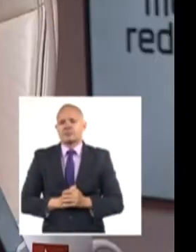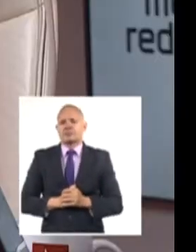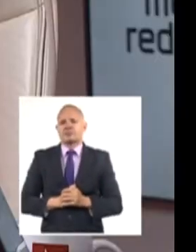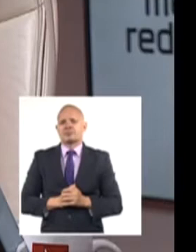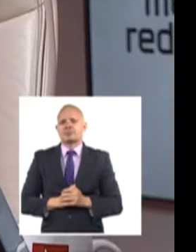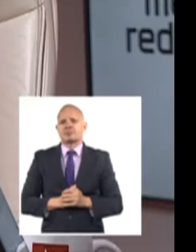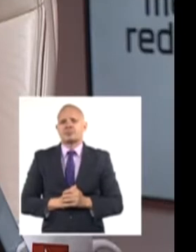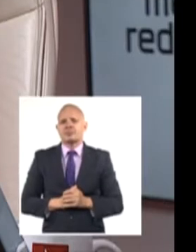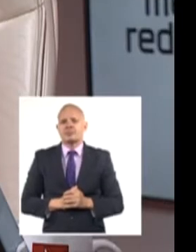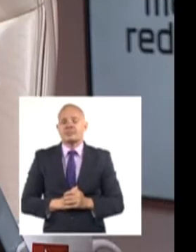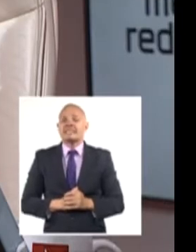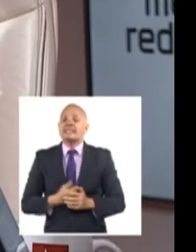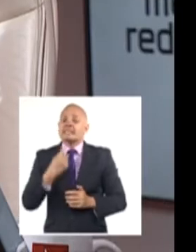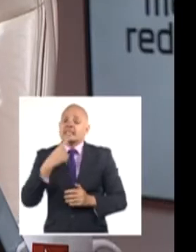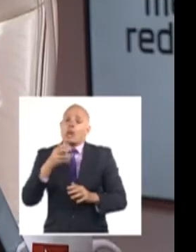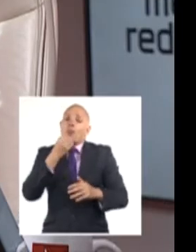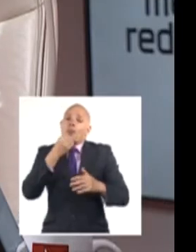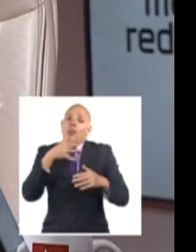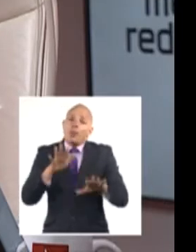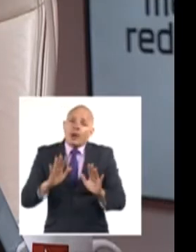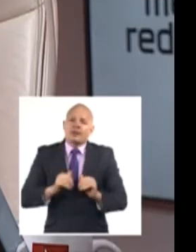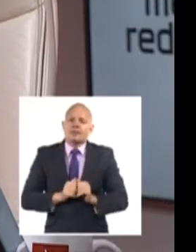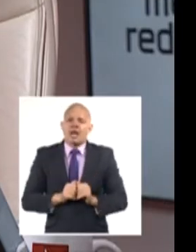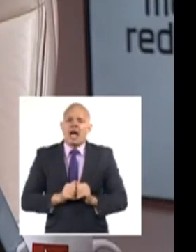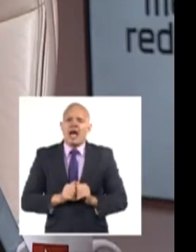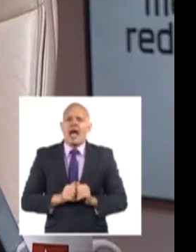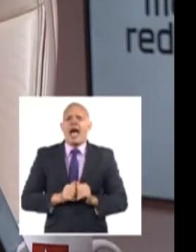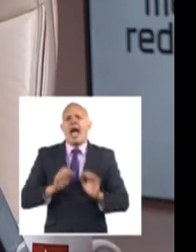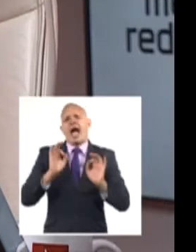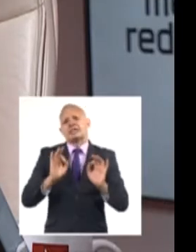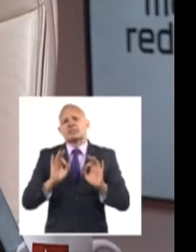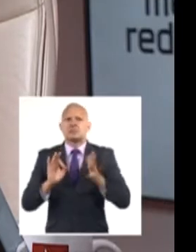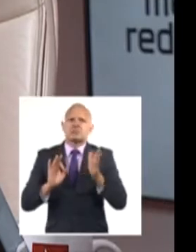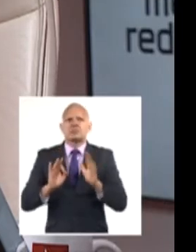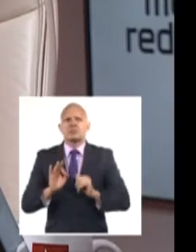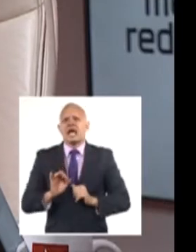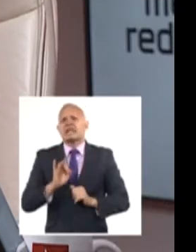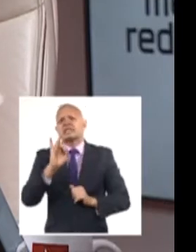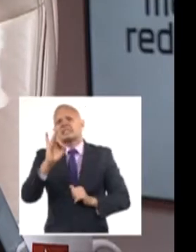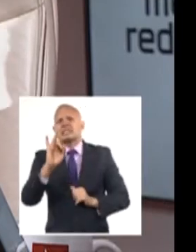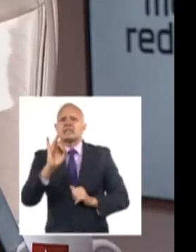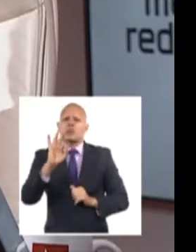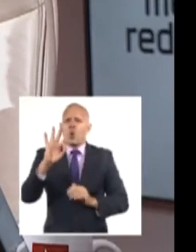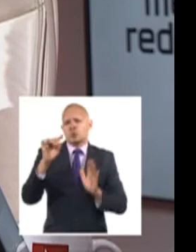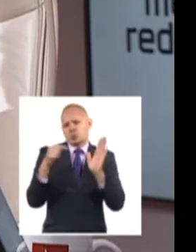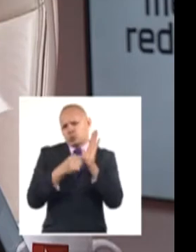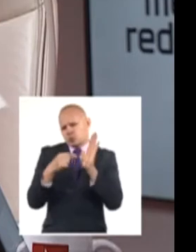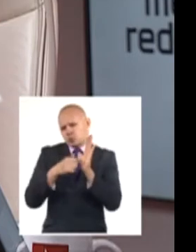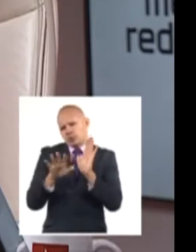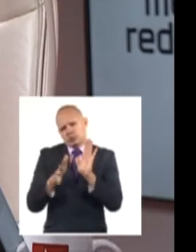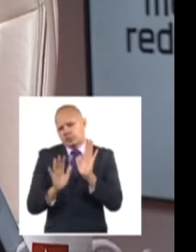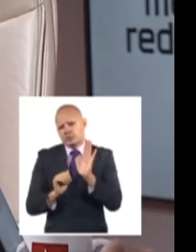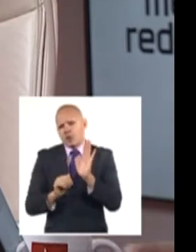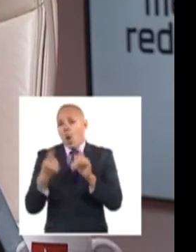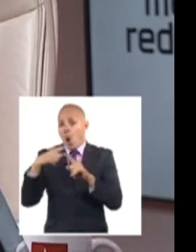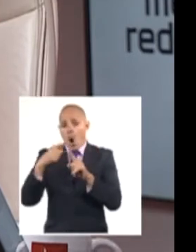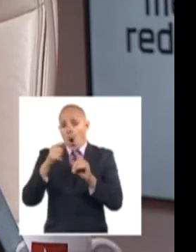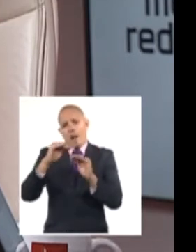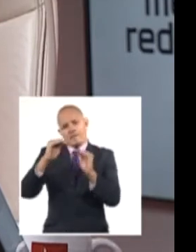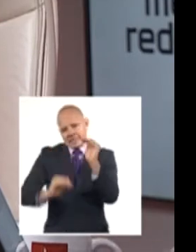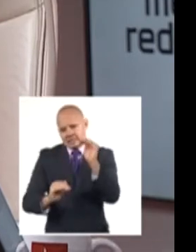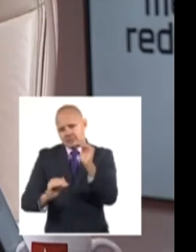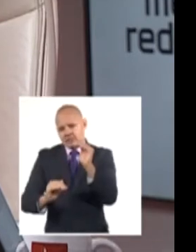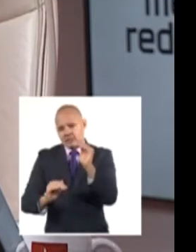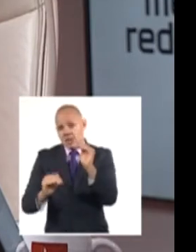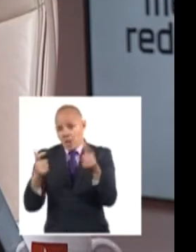cifra una diferencia entre ambos como de siete u ocho punto el resto la diferencia es menor pero la mayoría